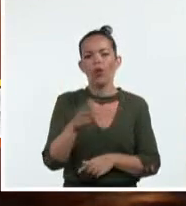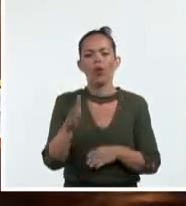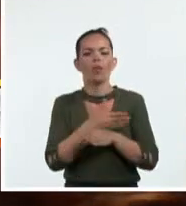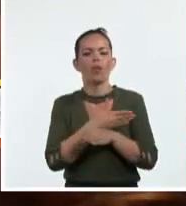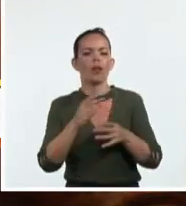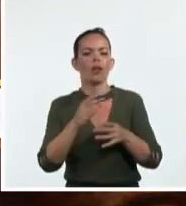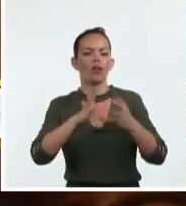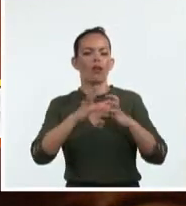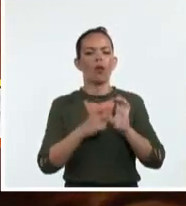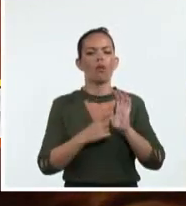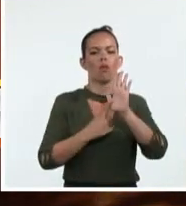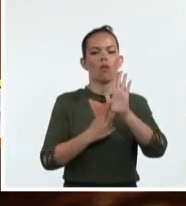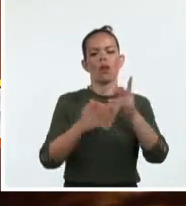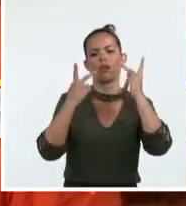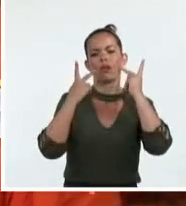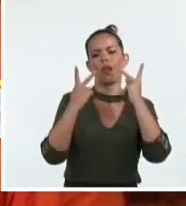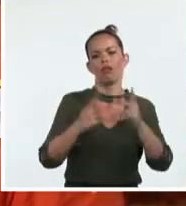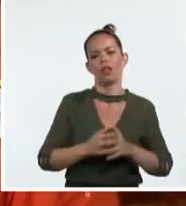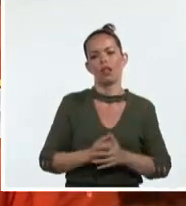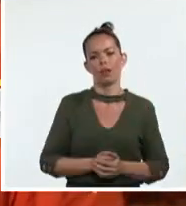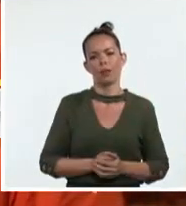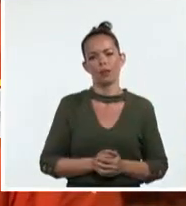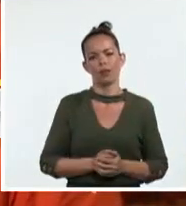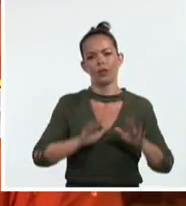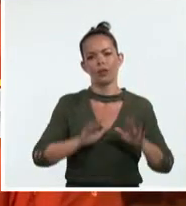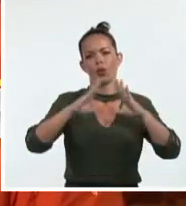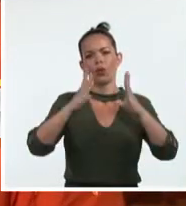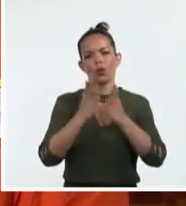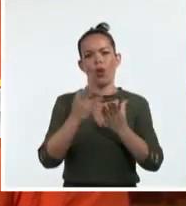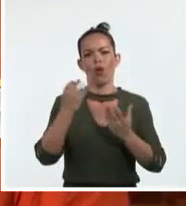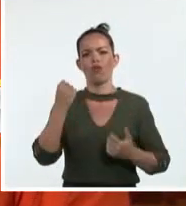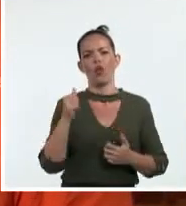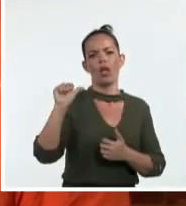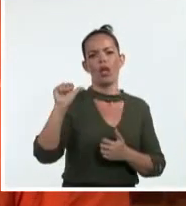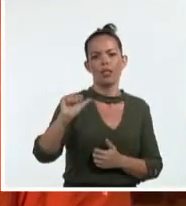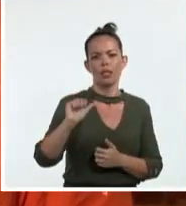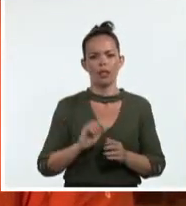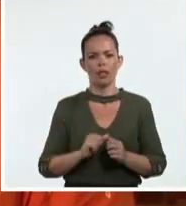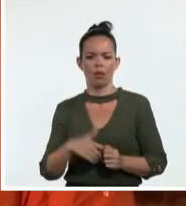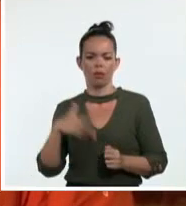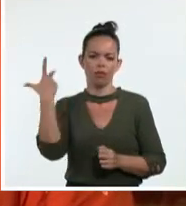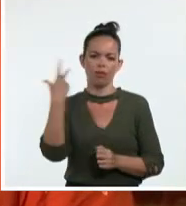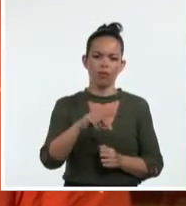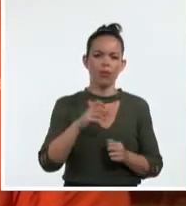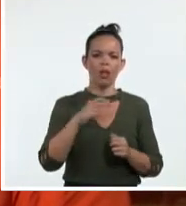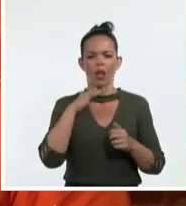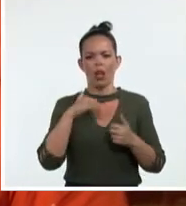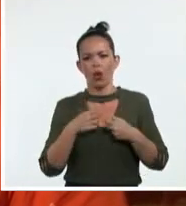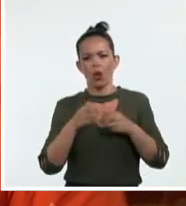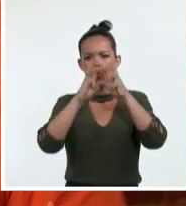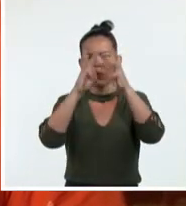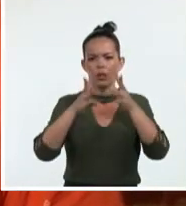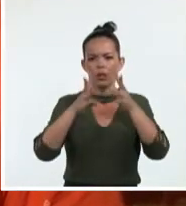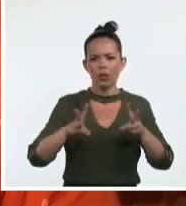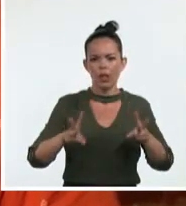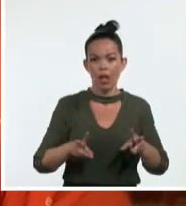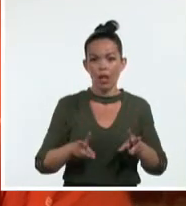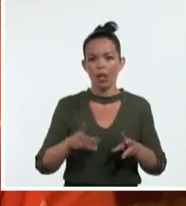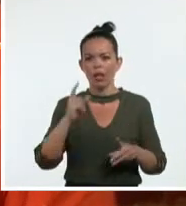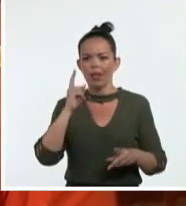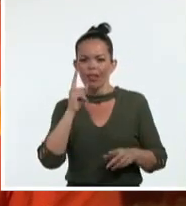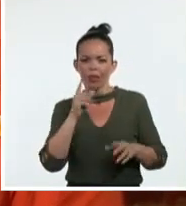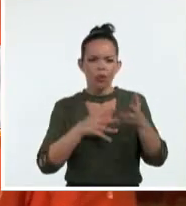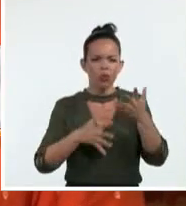aristas de la vida. Toda esta violencia que existía entre los amigos en las redes sociales fue el punto de partida de No Importa. Y a partir de ahí